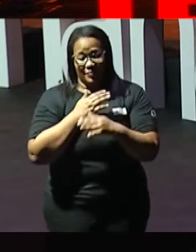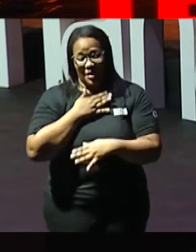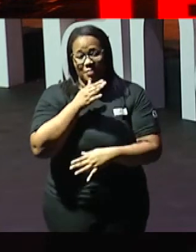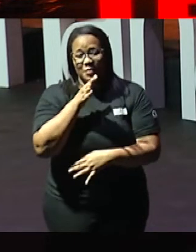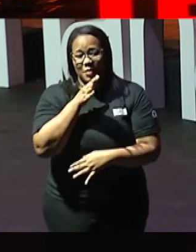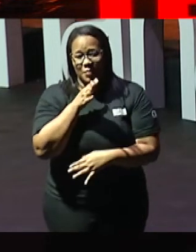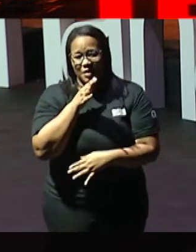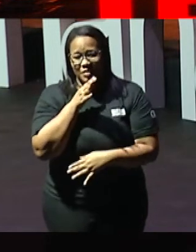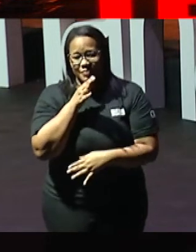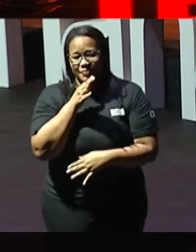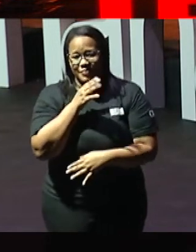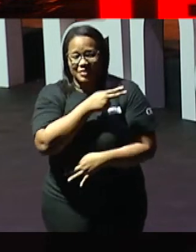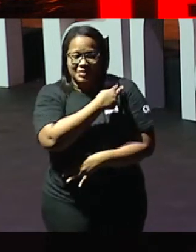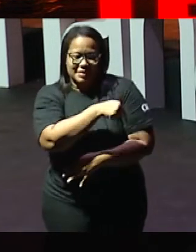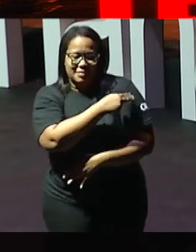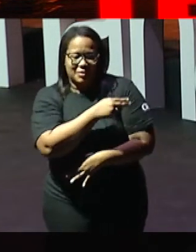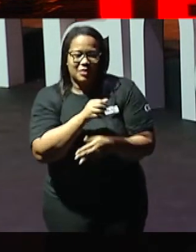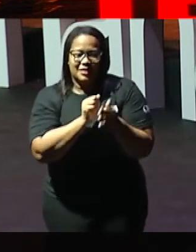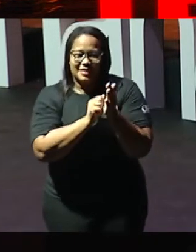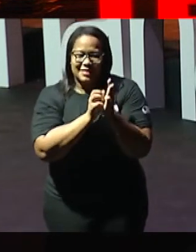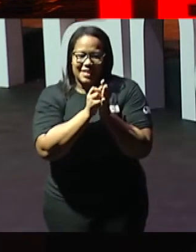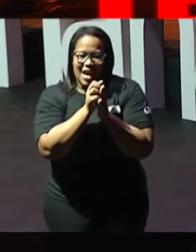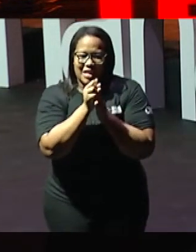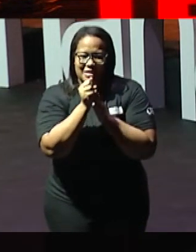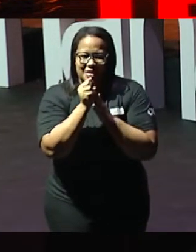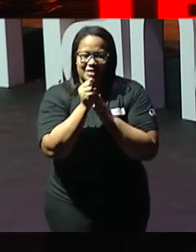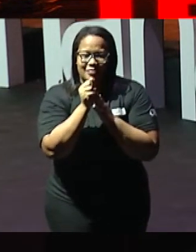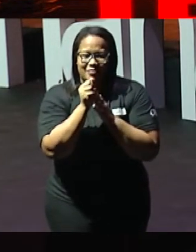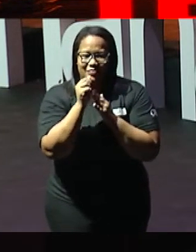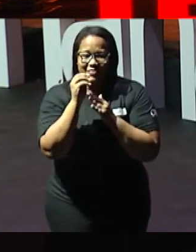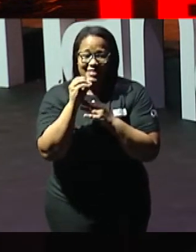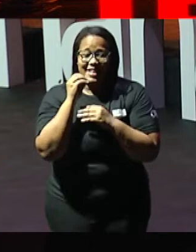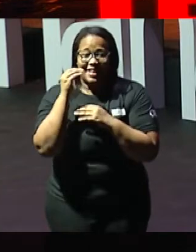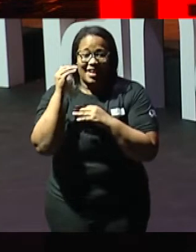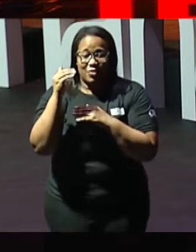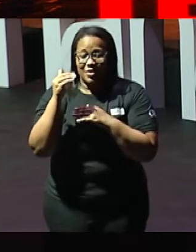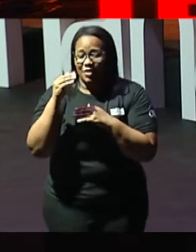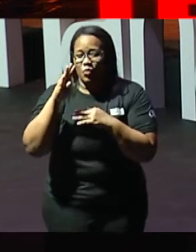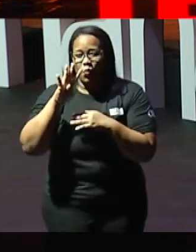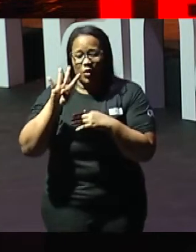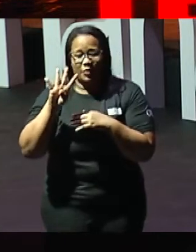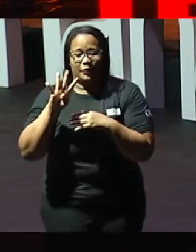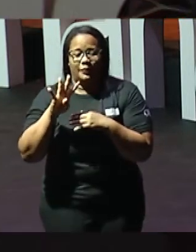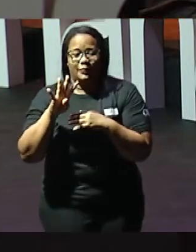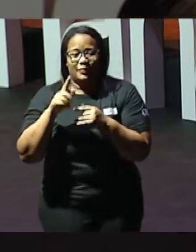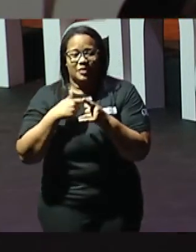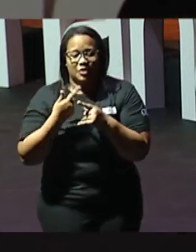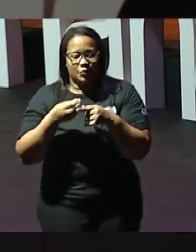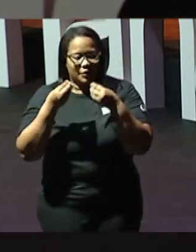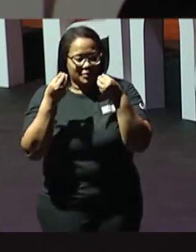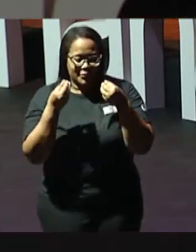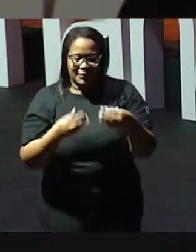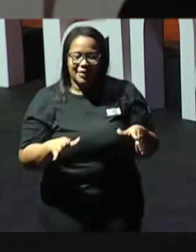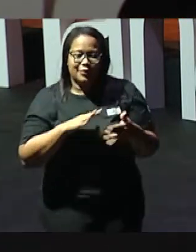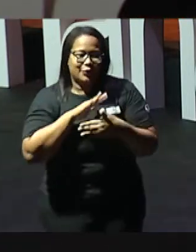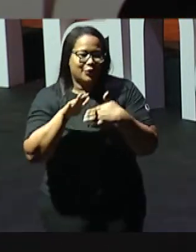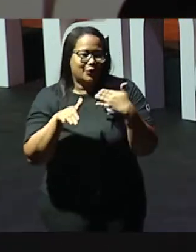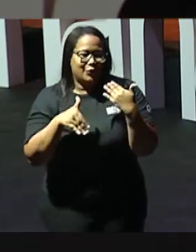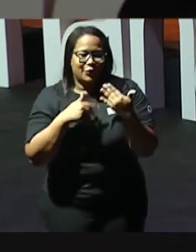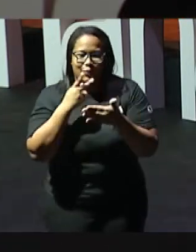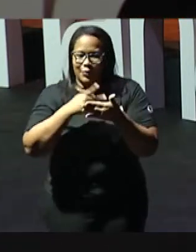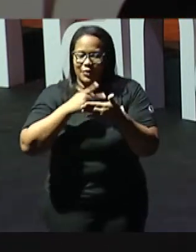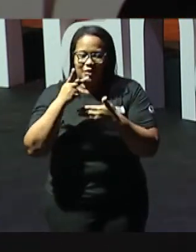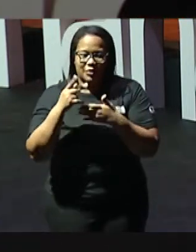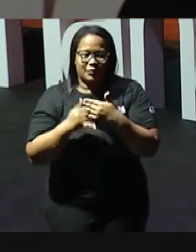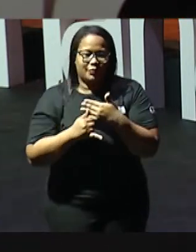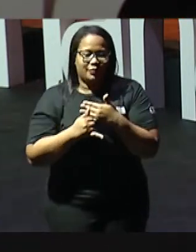ay yo tengo que soltar todo y mi prioridad en mi mamá algo de lo que yo hablé con